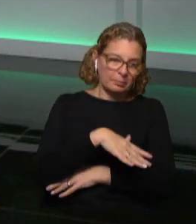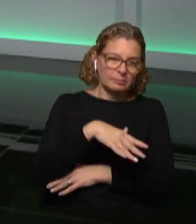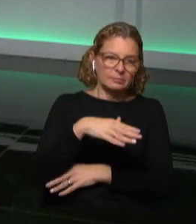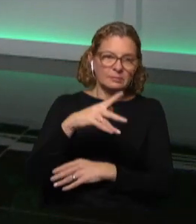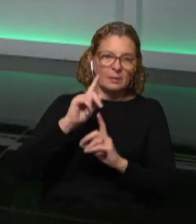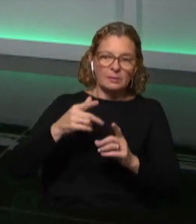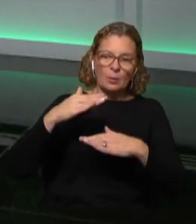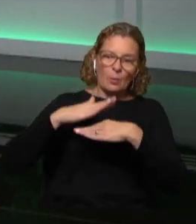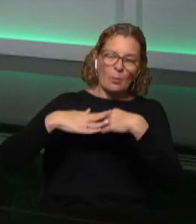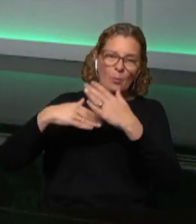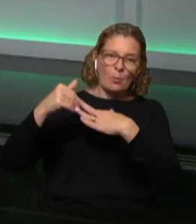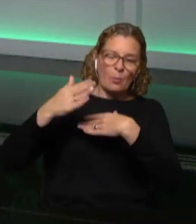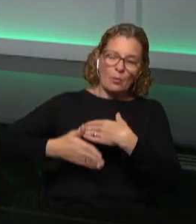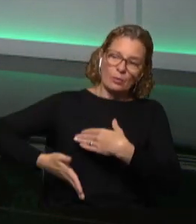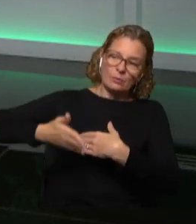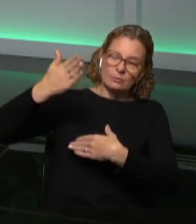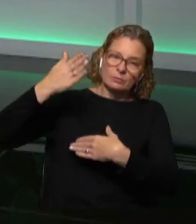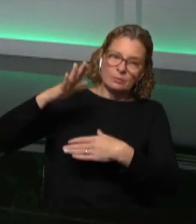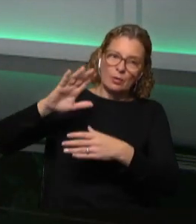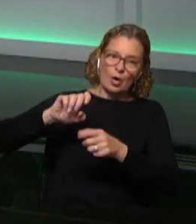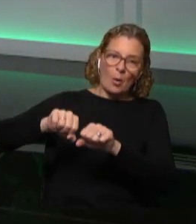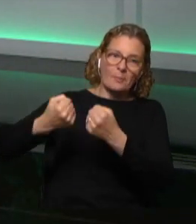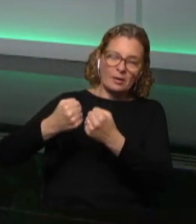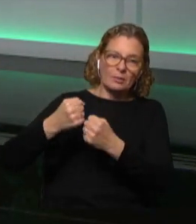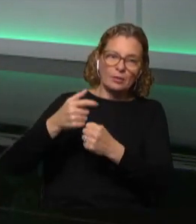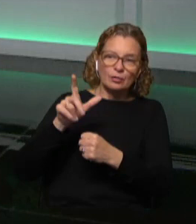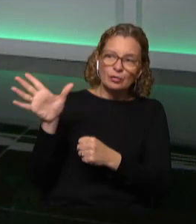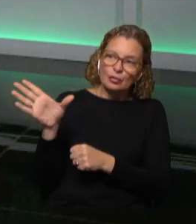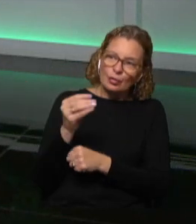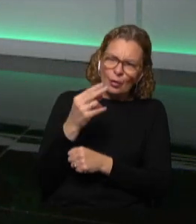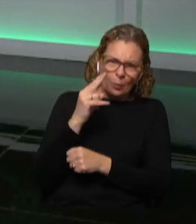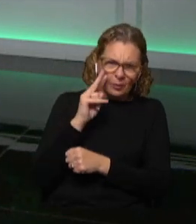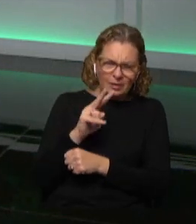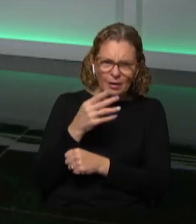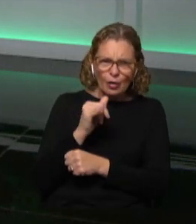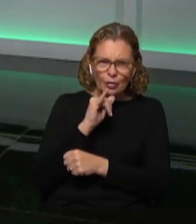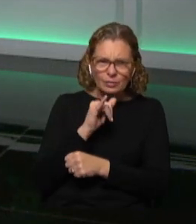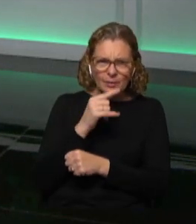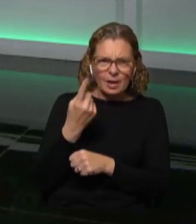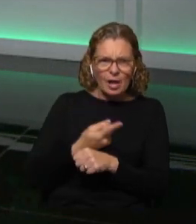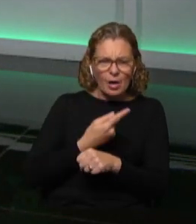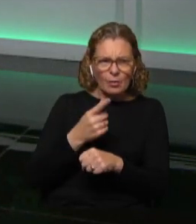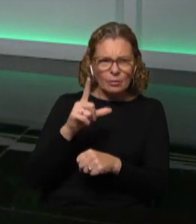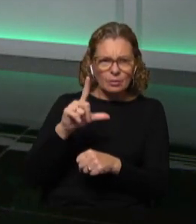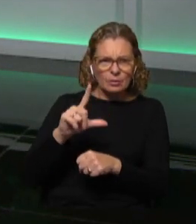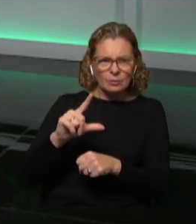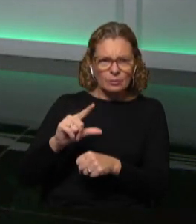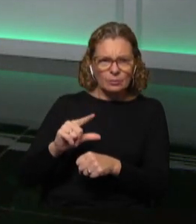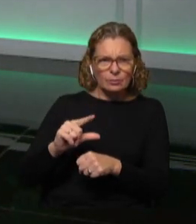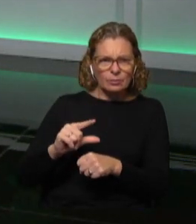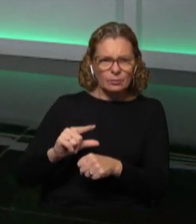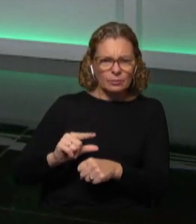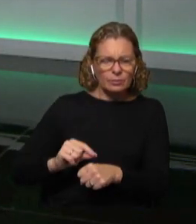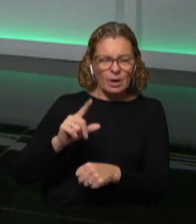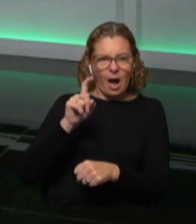muro de la represa de allí, y los vecinos constataban que a cada hora bajaba cada vez más el caudal